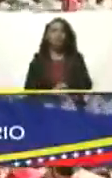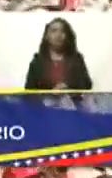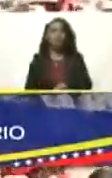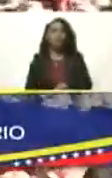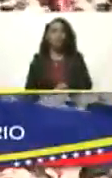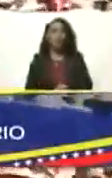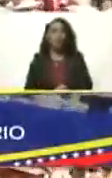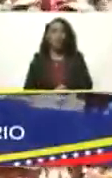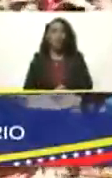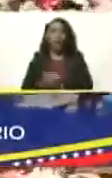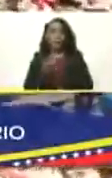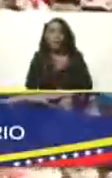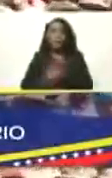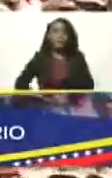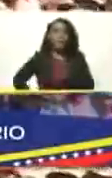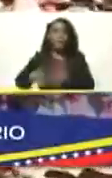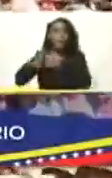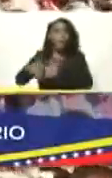George W. Bush